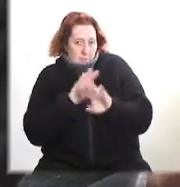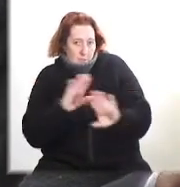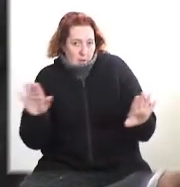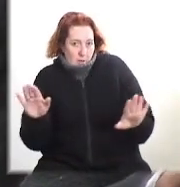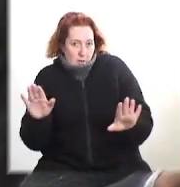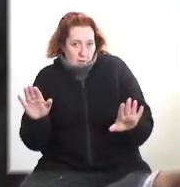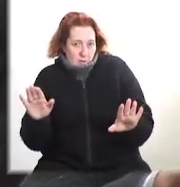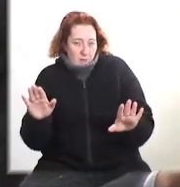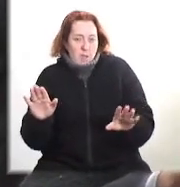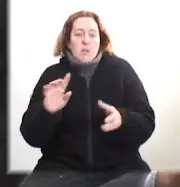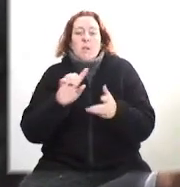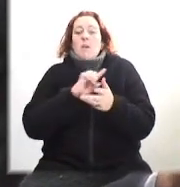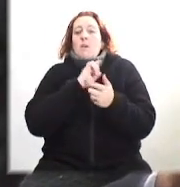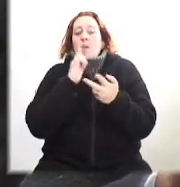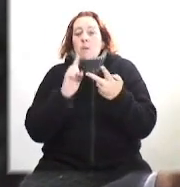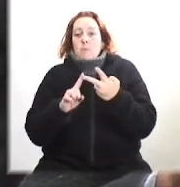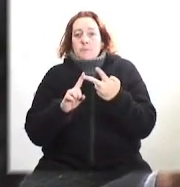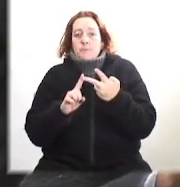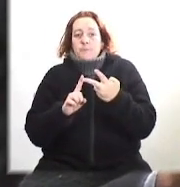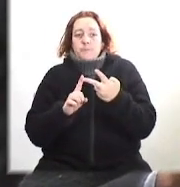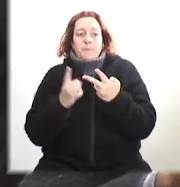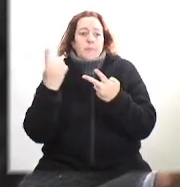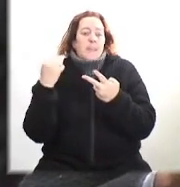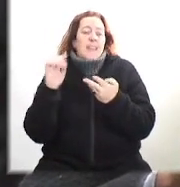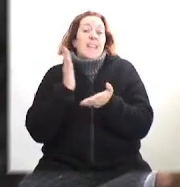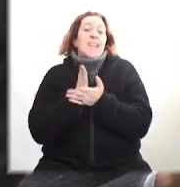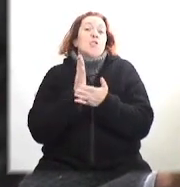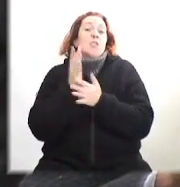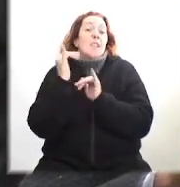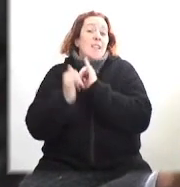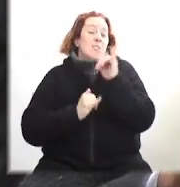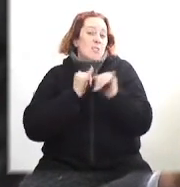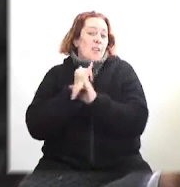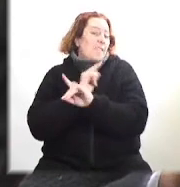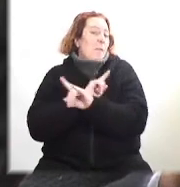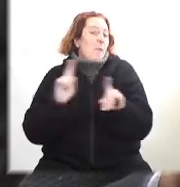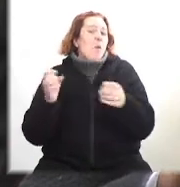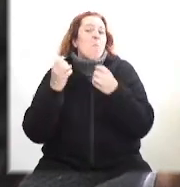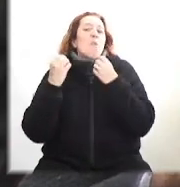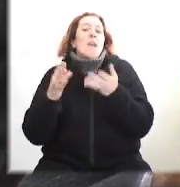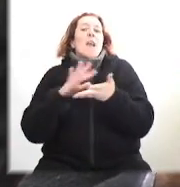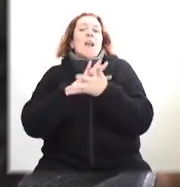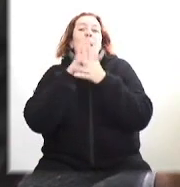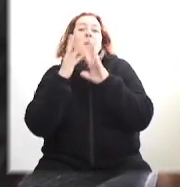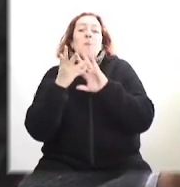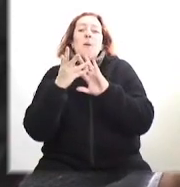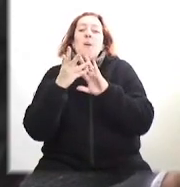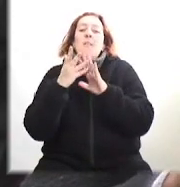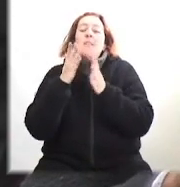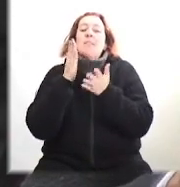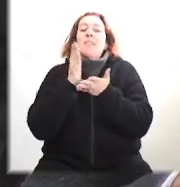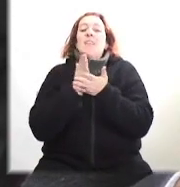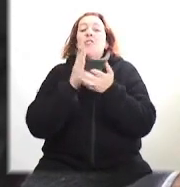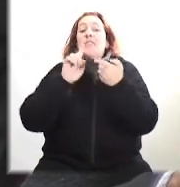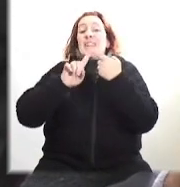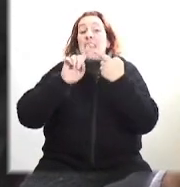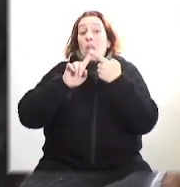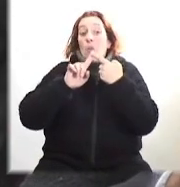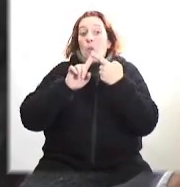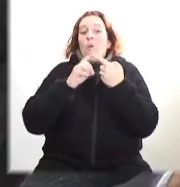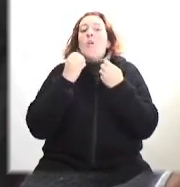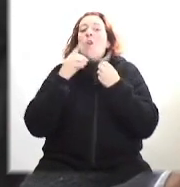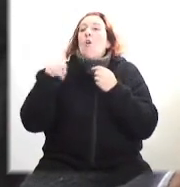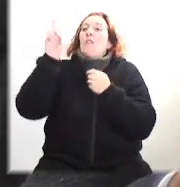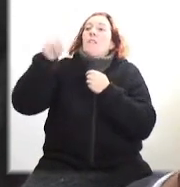Constitución rígida. B, para el derecho internacional, porque la competencia para celebrar tratados la define la Constitución de cada